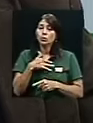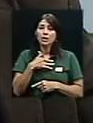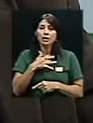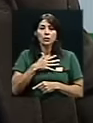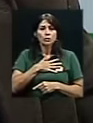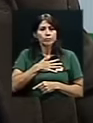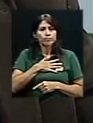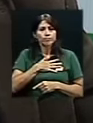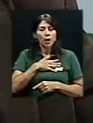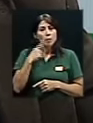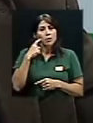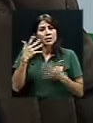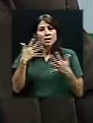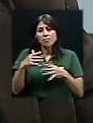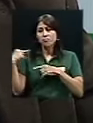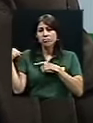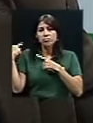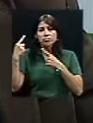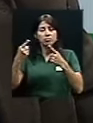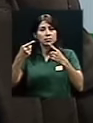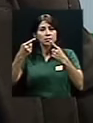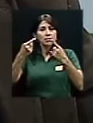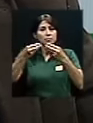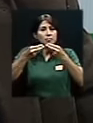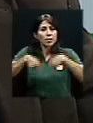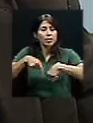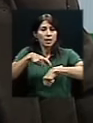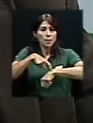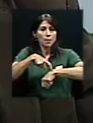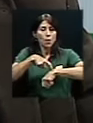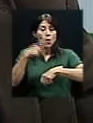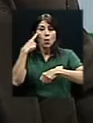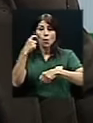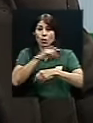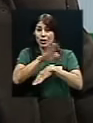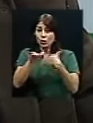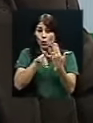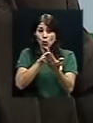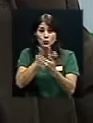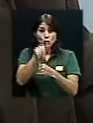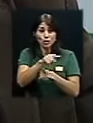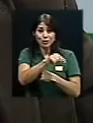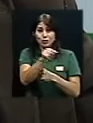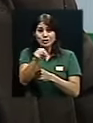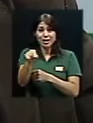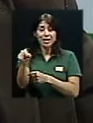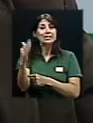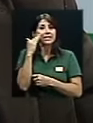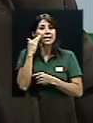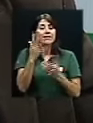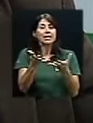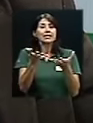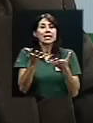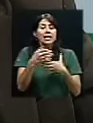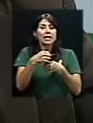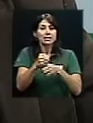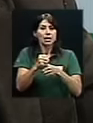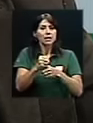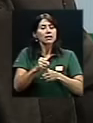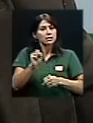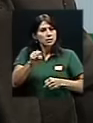se haya perdido tanto tiempo, porque todos estos proyectos se sabe que se quieren ejecutar y se reconoce que son una